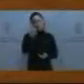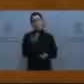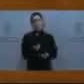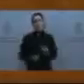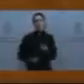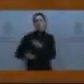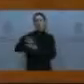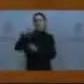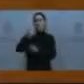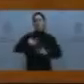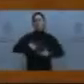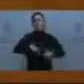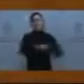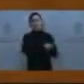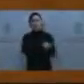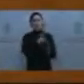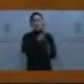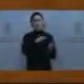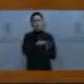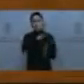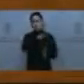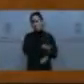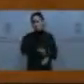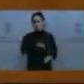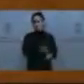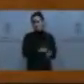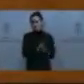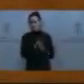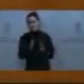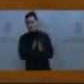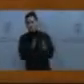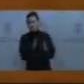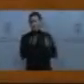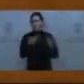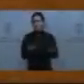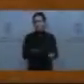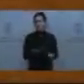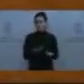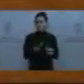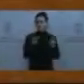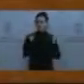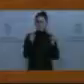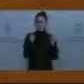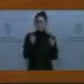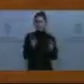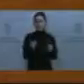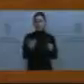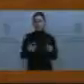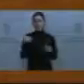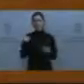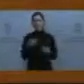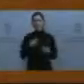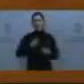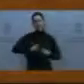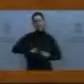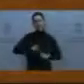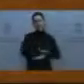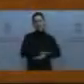Retrotraigámonos a finales del año 2012, cuando el actual ministro de Hacienda, en aquel momento se encontraba en la oposición,